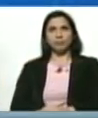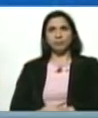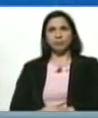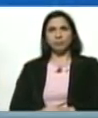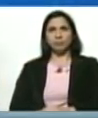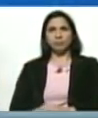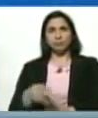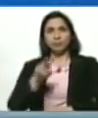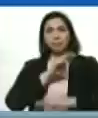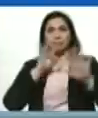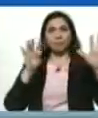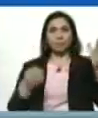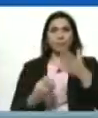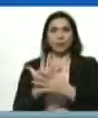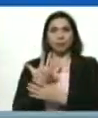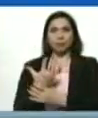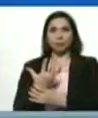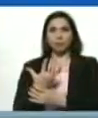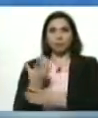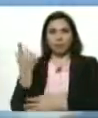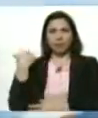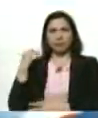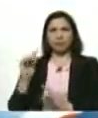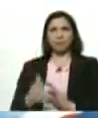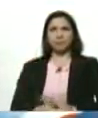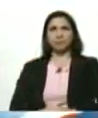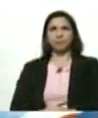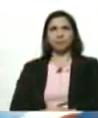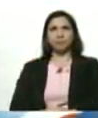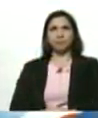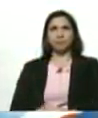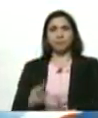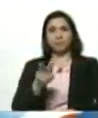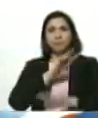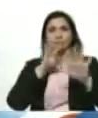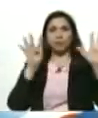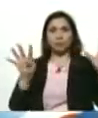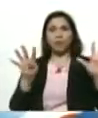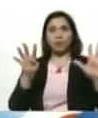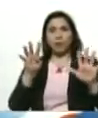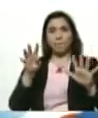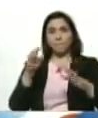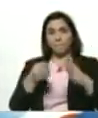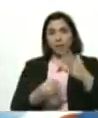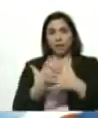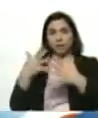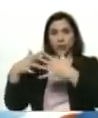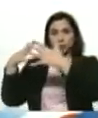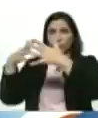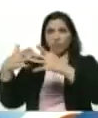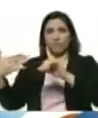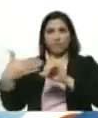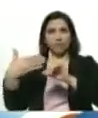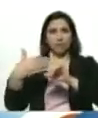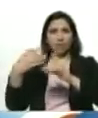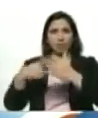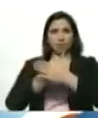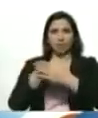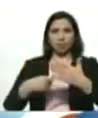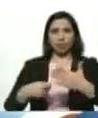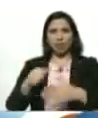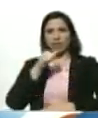29 de mayo ayer 29 de mayo eeuu amenaza con sanciones a quienes ayuden